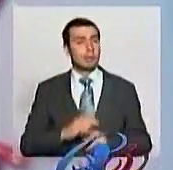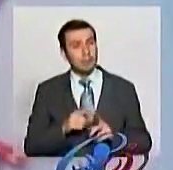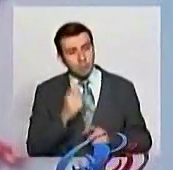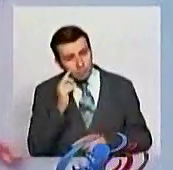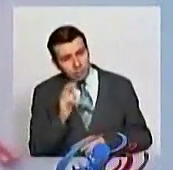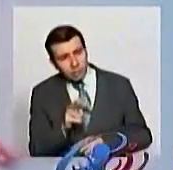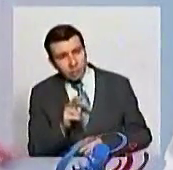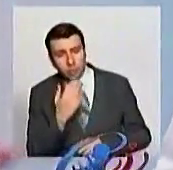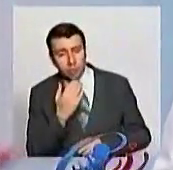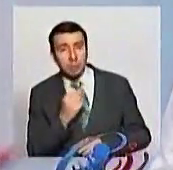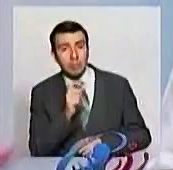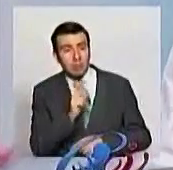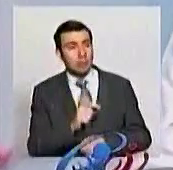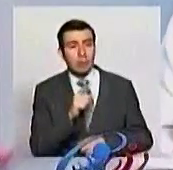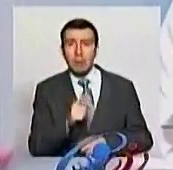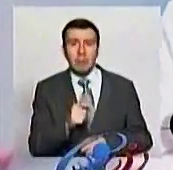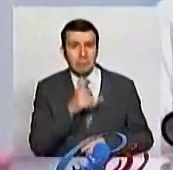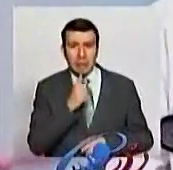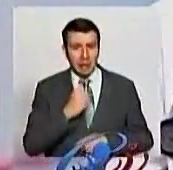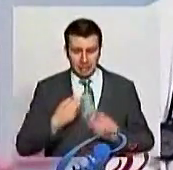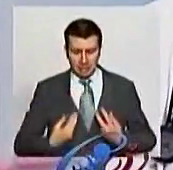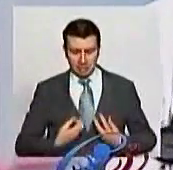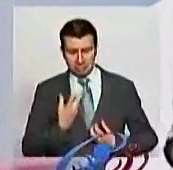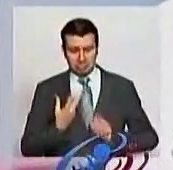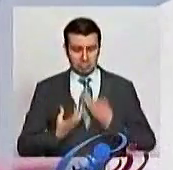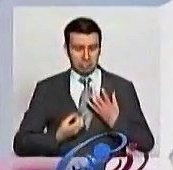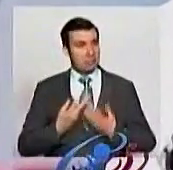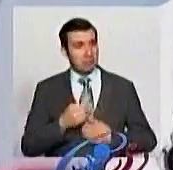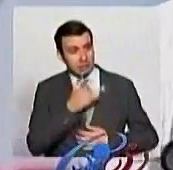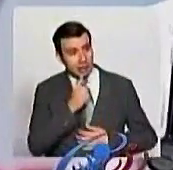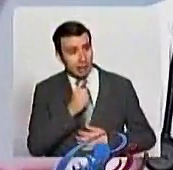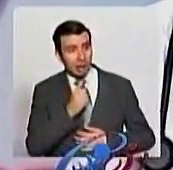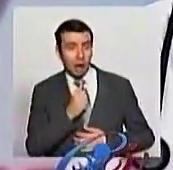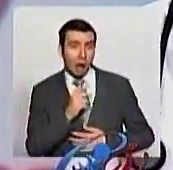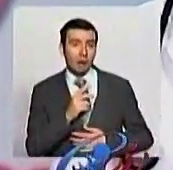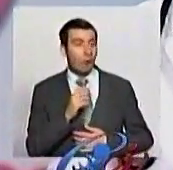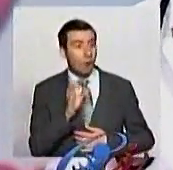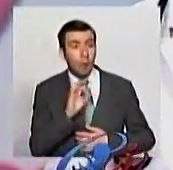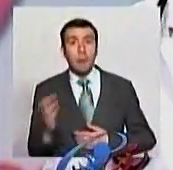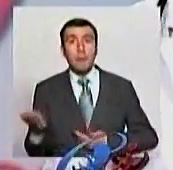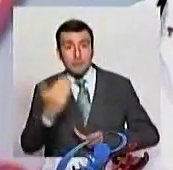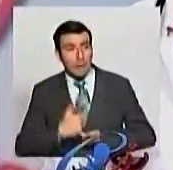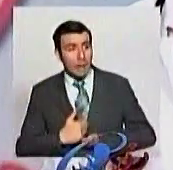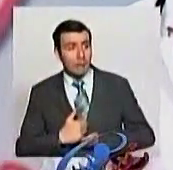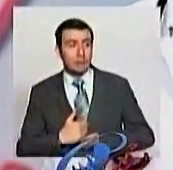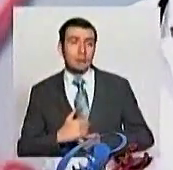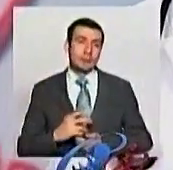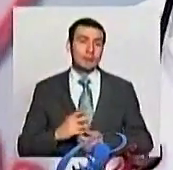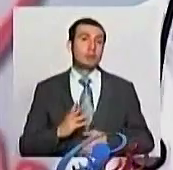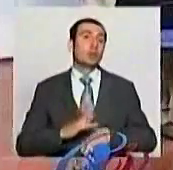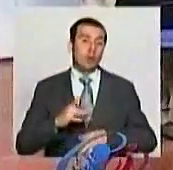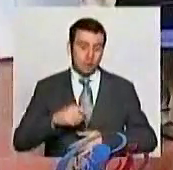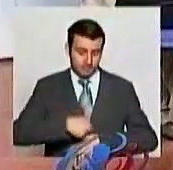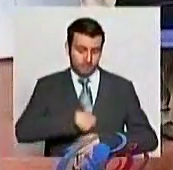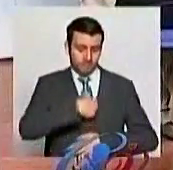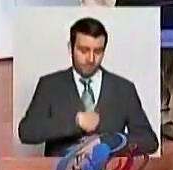de que el paciente venga pues así, pues a veces es necesario hacerle un rasurado para que eso mejore